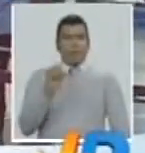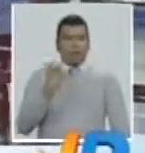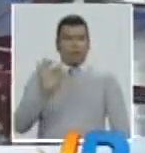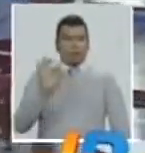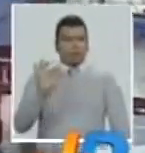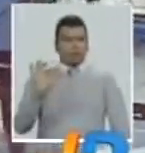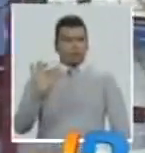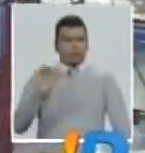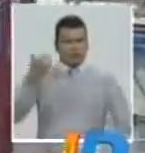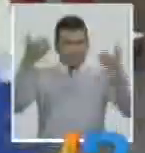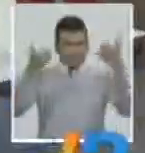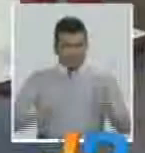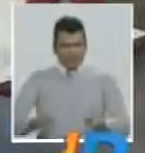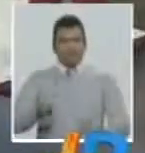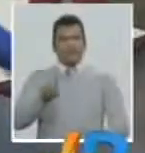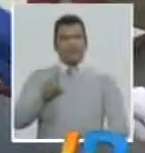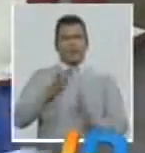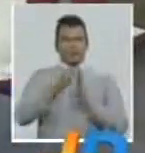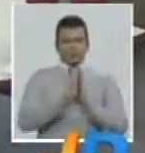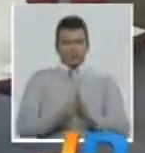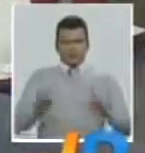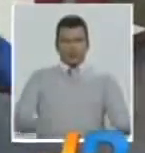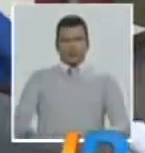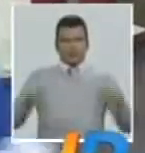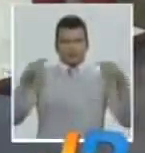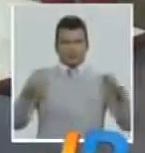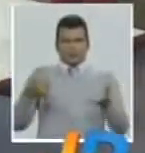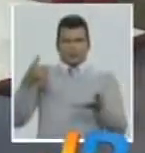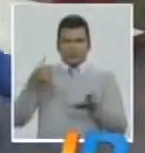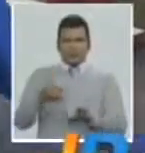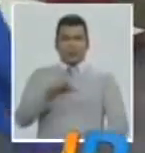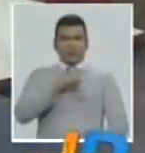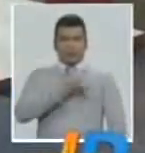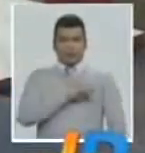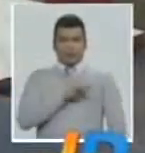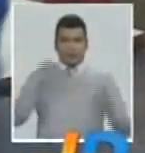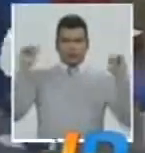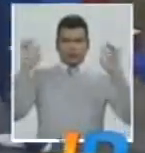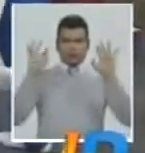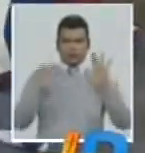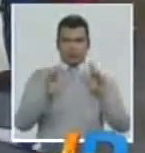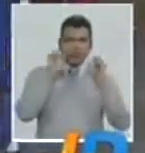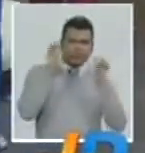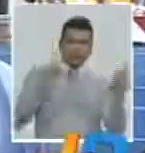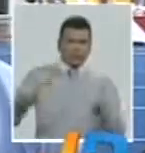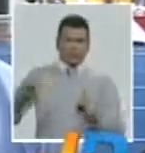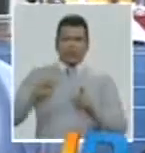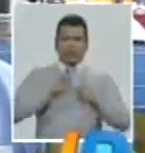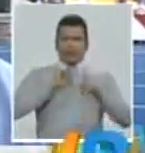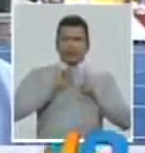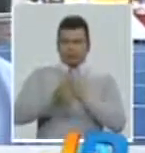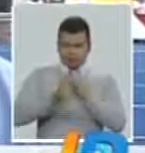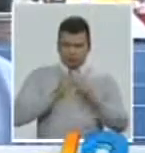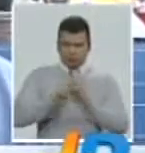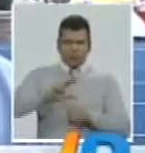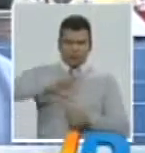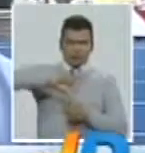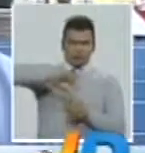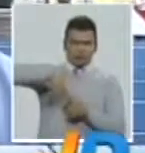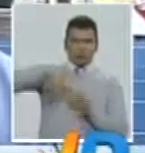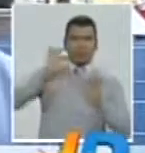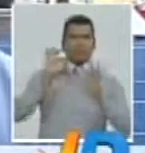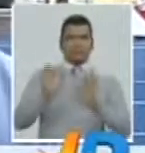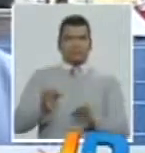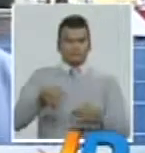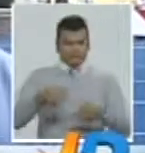en la ciudad la sexta versión de la Copa Santiago de Cali, que reúne a los mejores gimnastas de Colombia. Cogí medalla de oro en